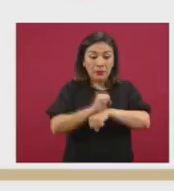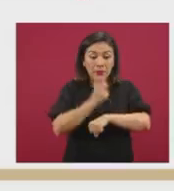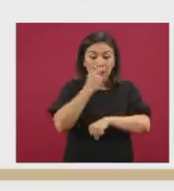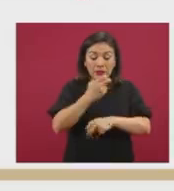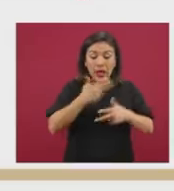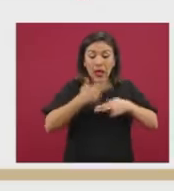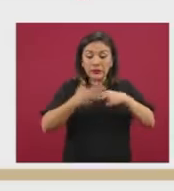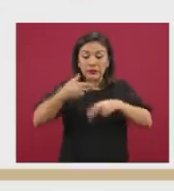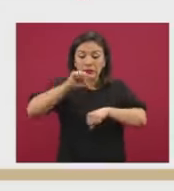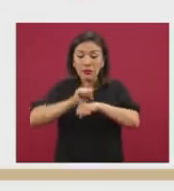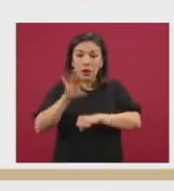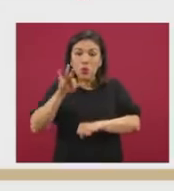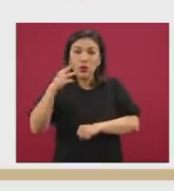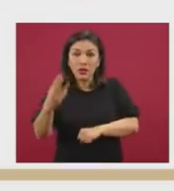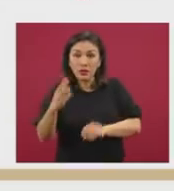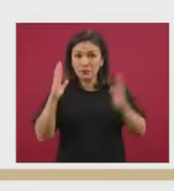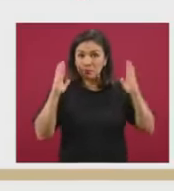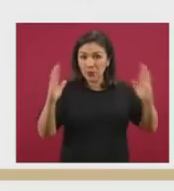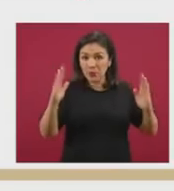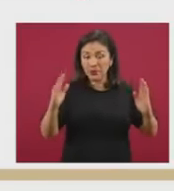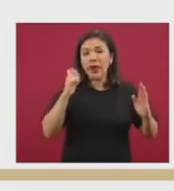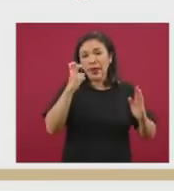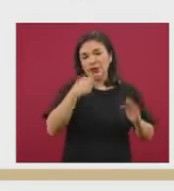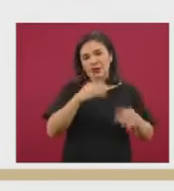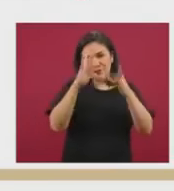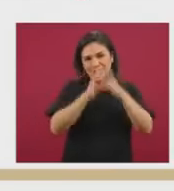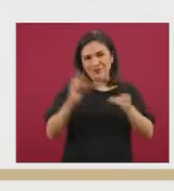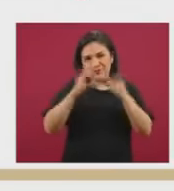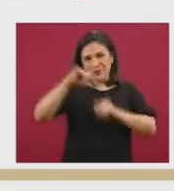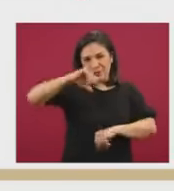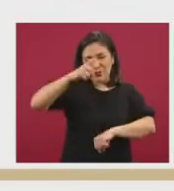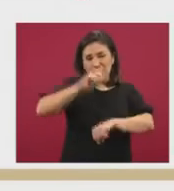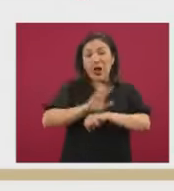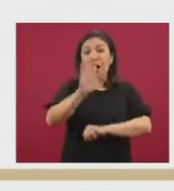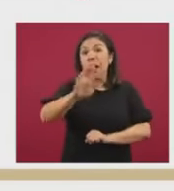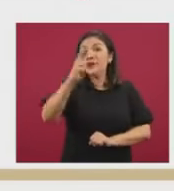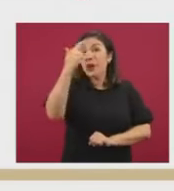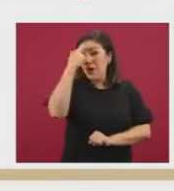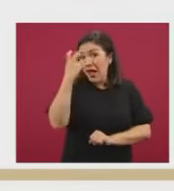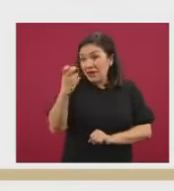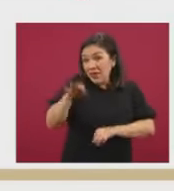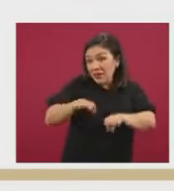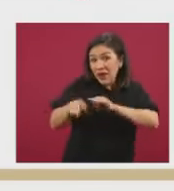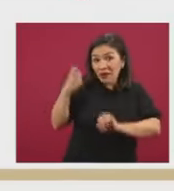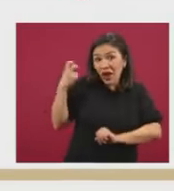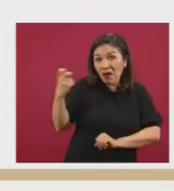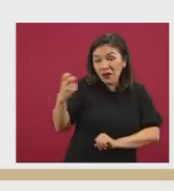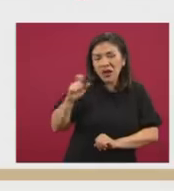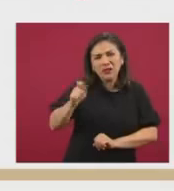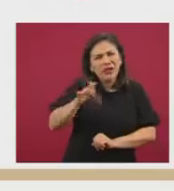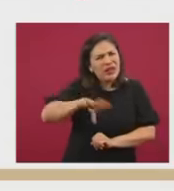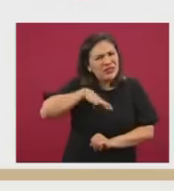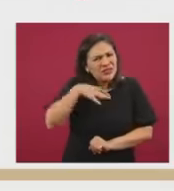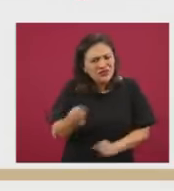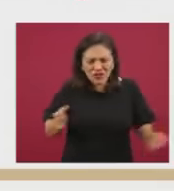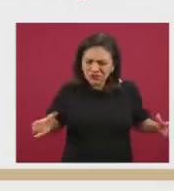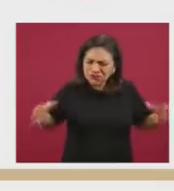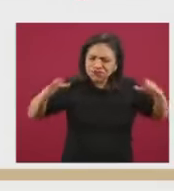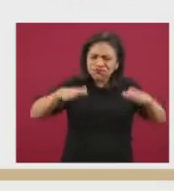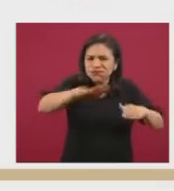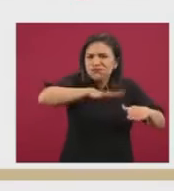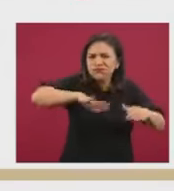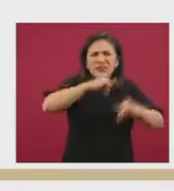semana 43, y esos son los datos que voy a presentar. Recordarles que este es un esfuerzo multisectorial,